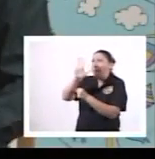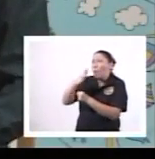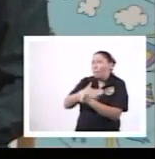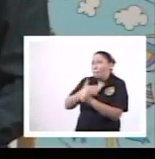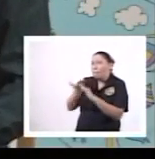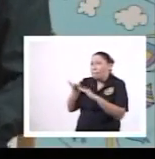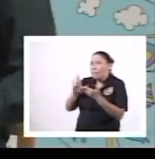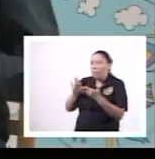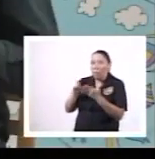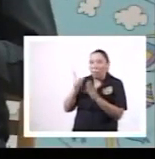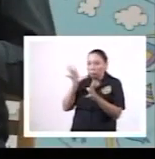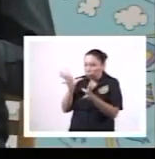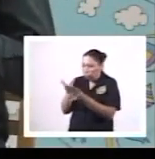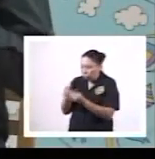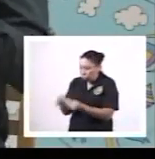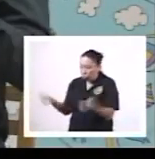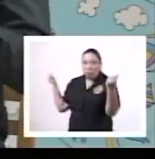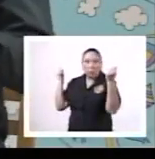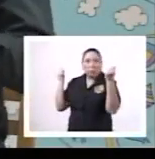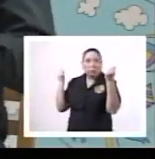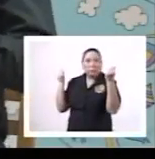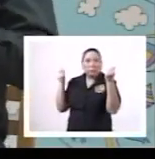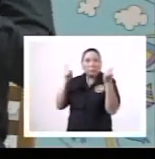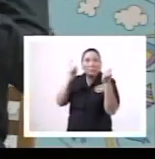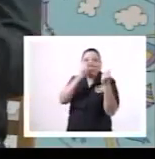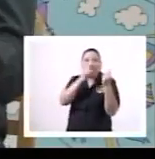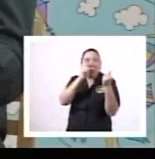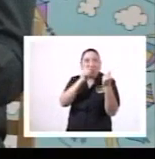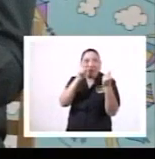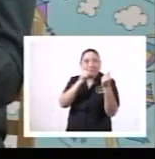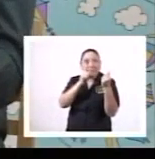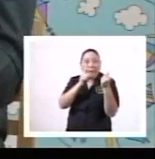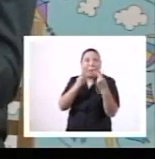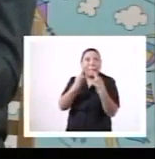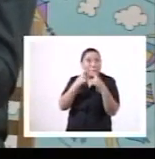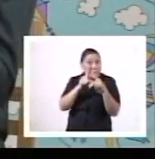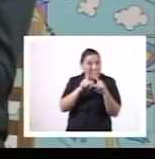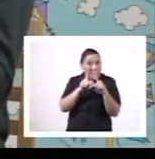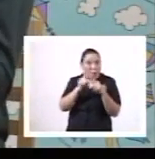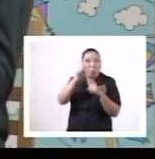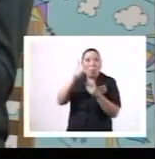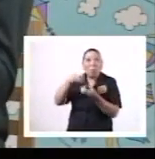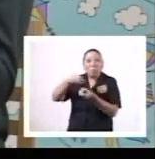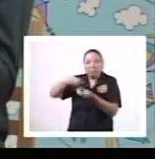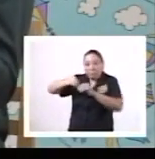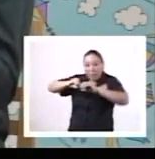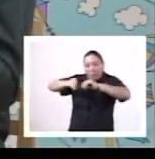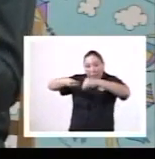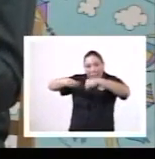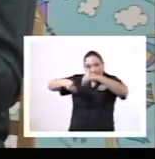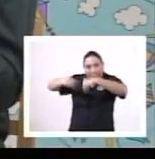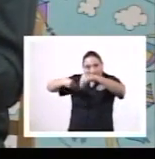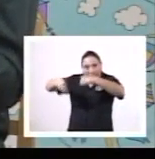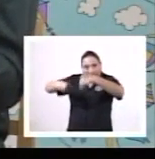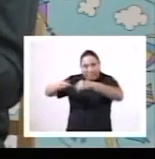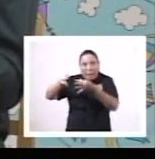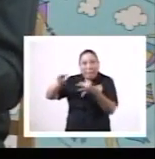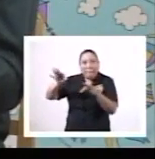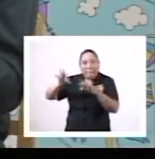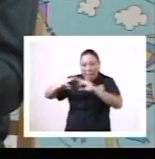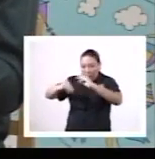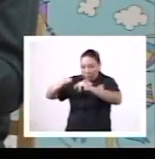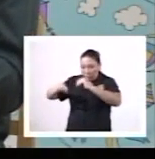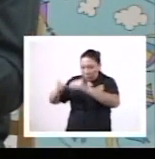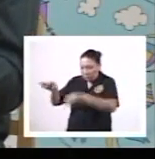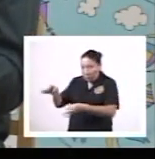no estaba. En cambio, había un papel como un pergamino con un mensaje que decía: ya